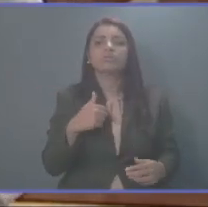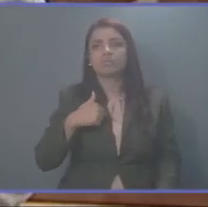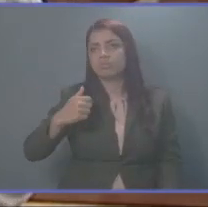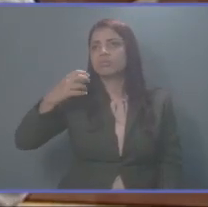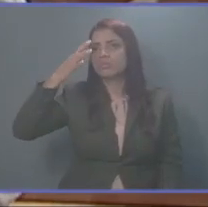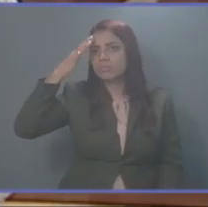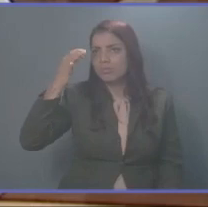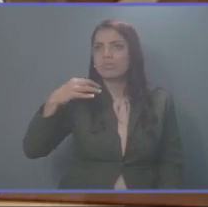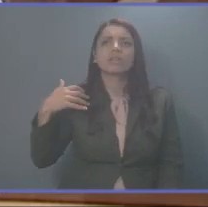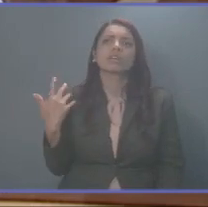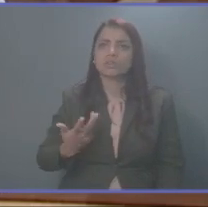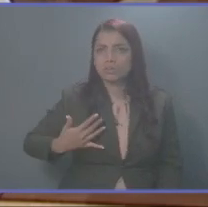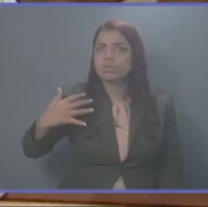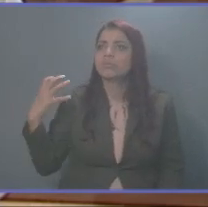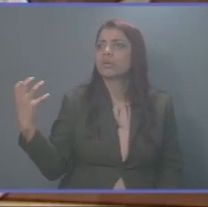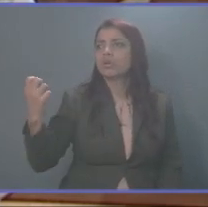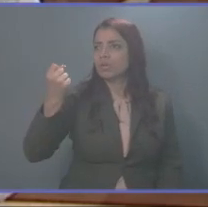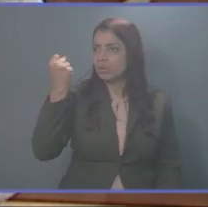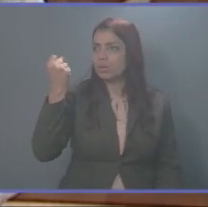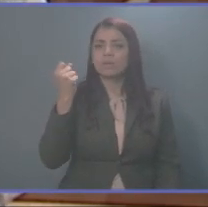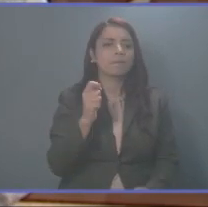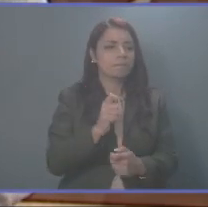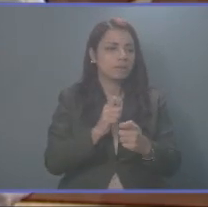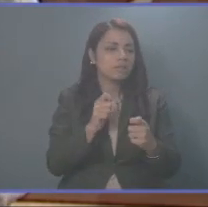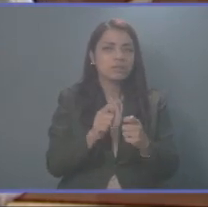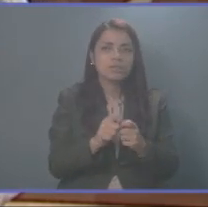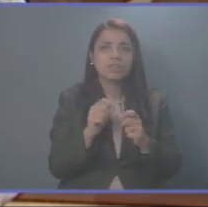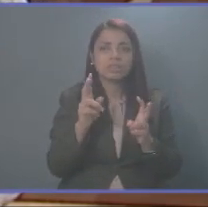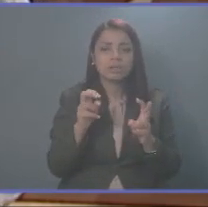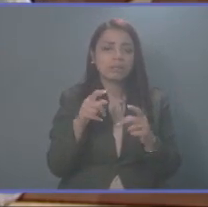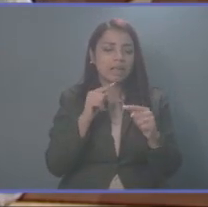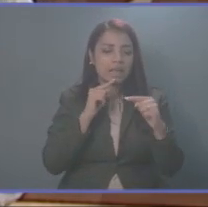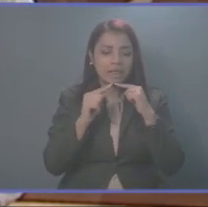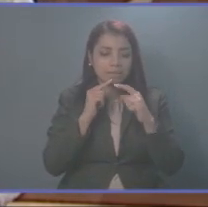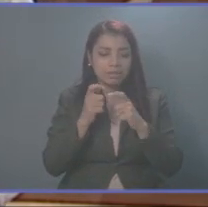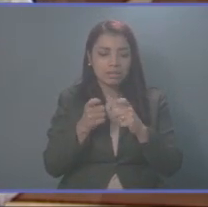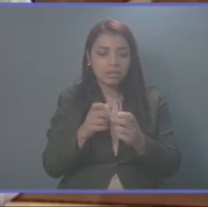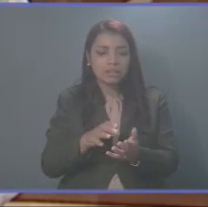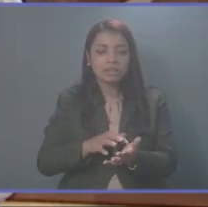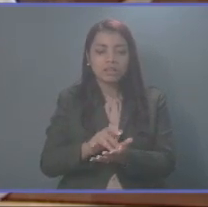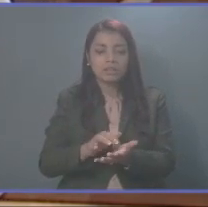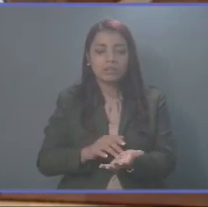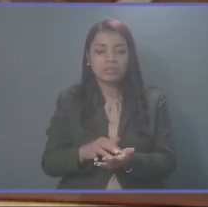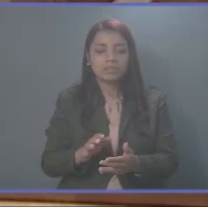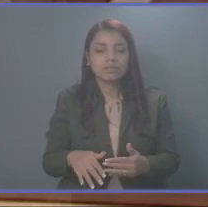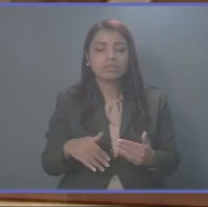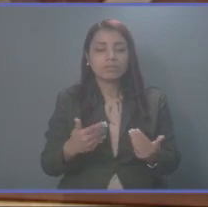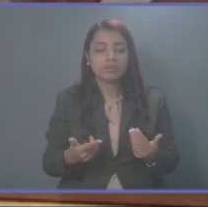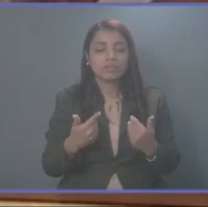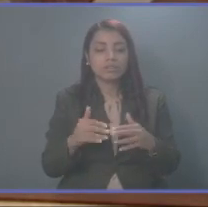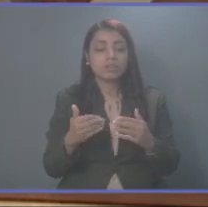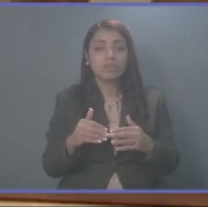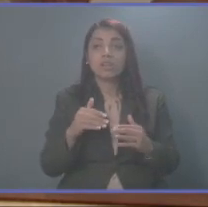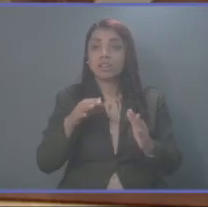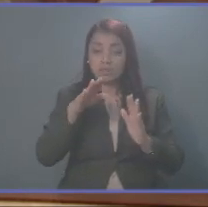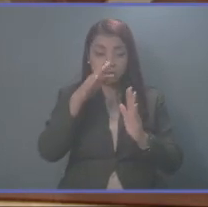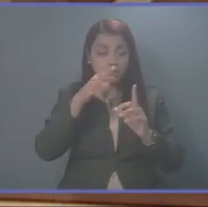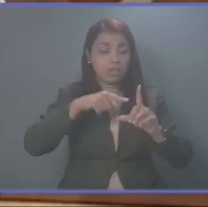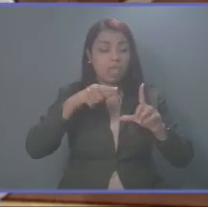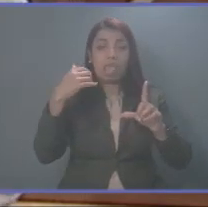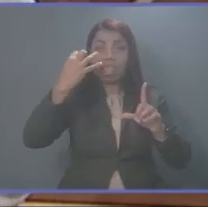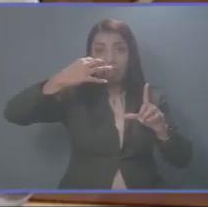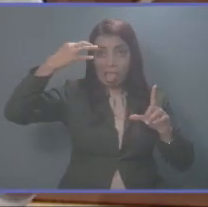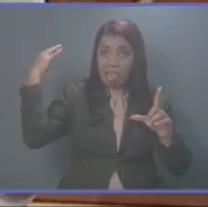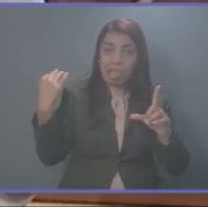que algo hemos logrado, especialmente en el área administrativa, en la que ha habido una fuerte reducción en los gastos